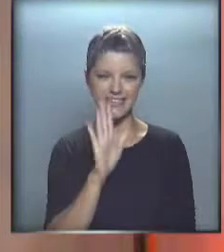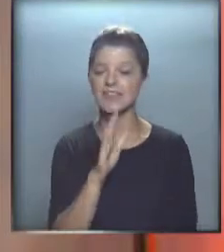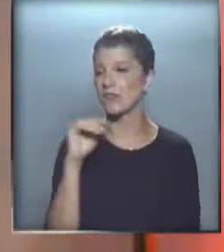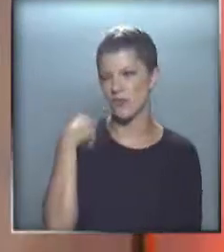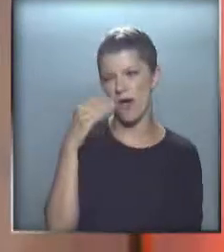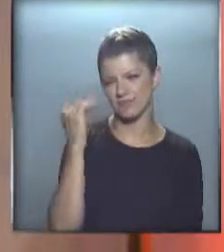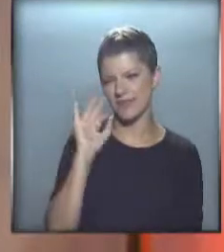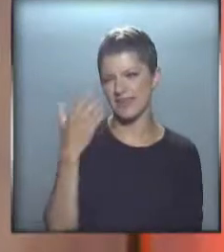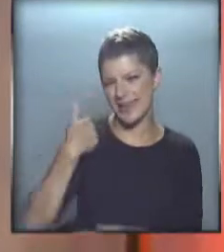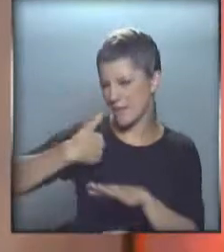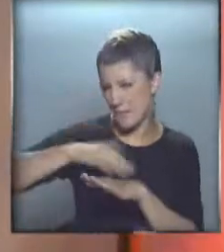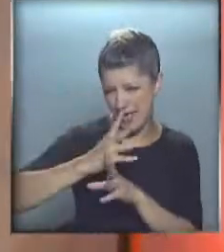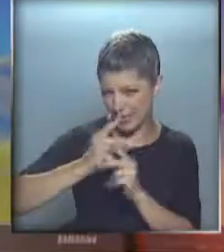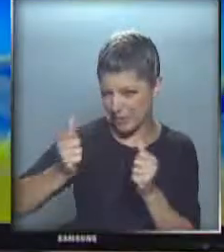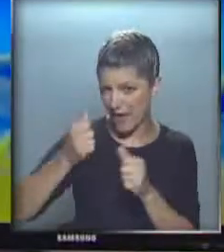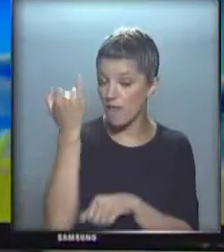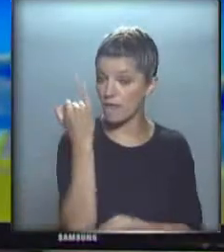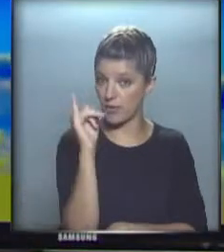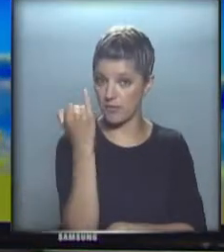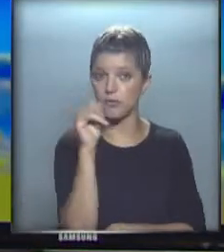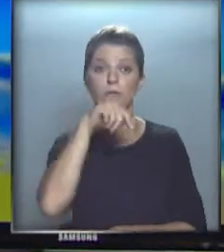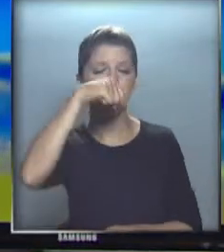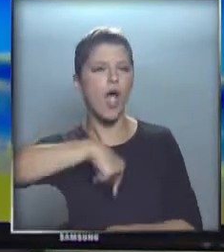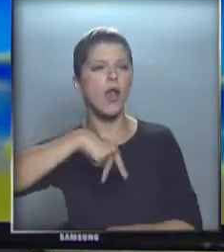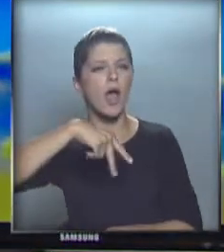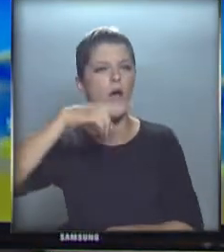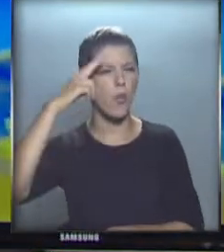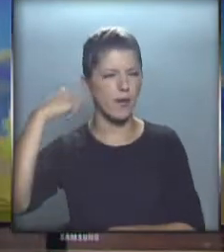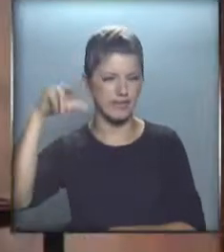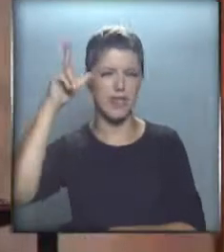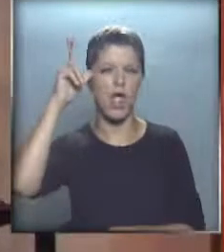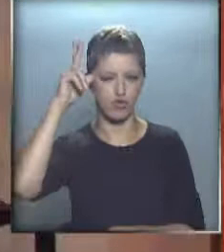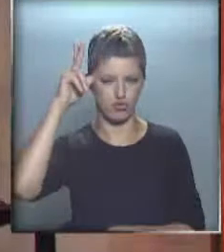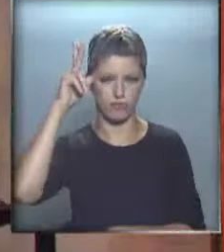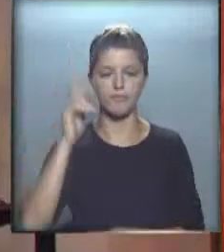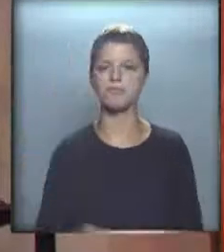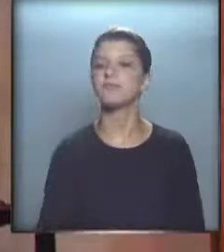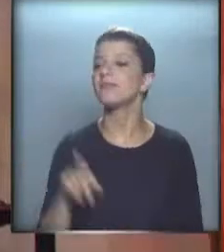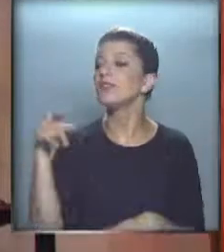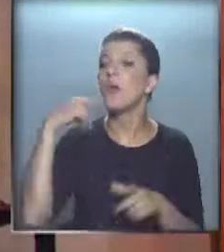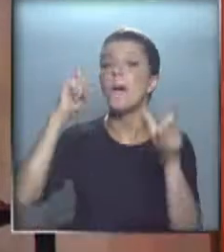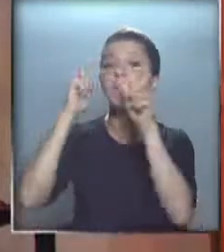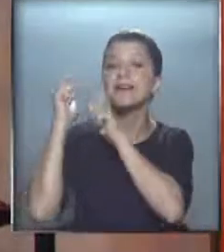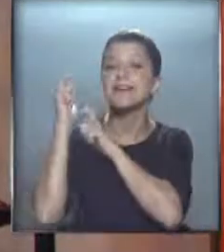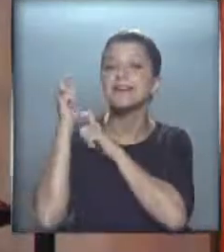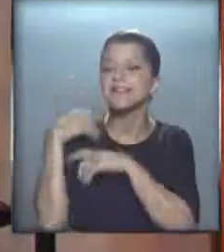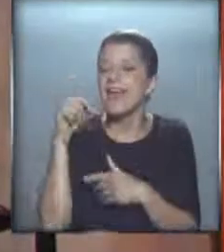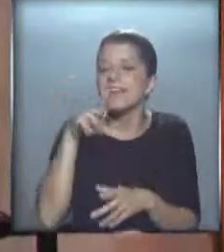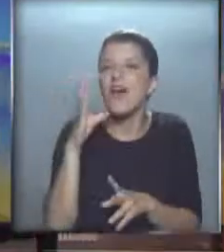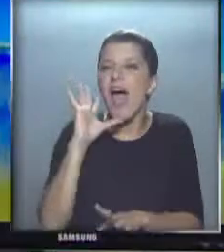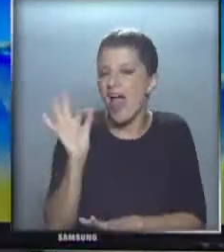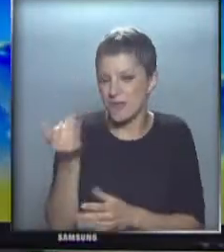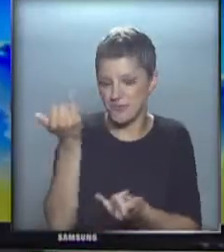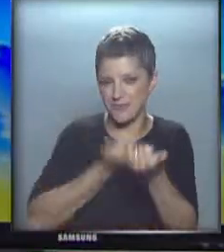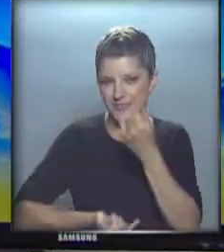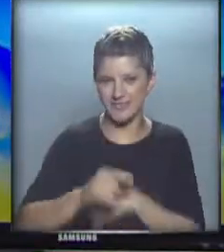montón, ya están casi terminando. Estamos en el 98, ¿no? 98. Y bueno, ¿y qué experiencia? ¿Qué se saca de todo este trabajo?